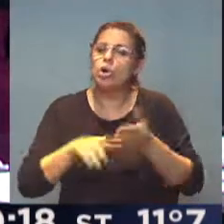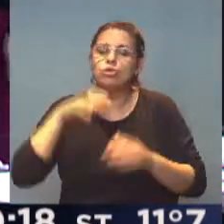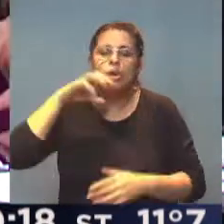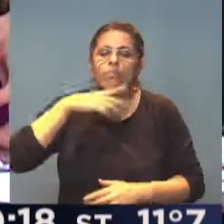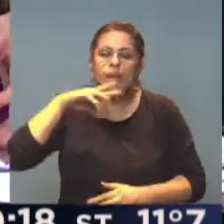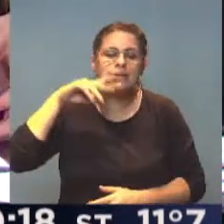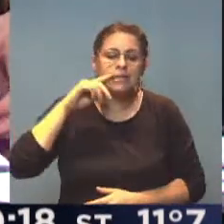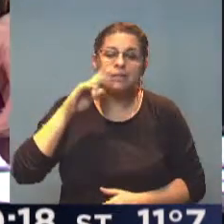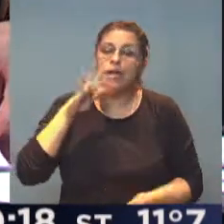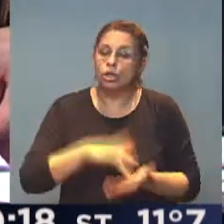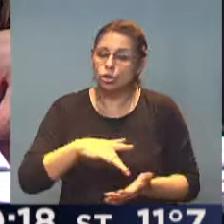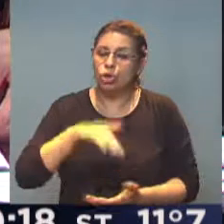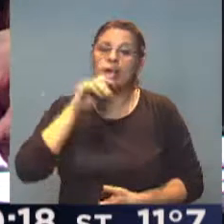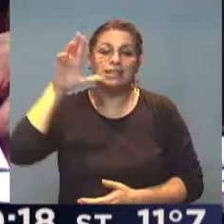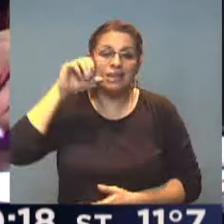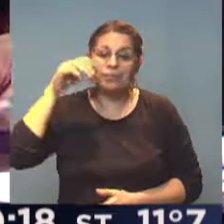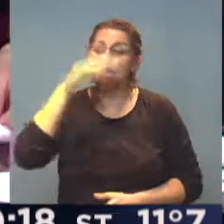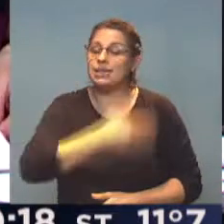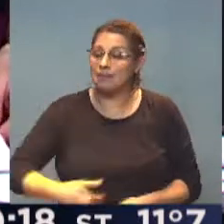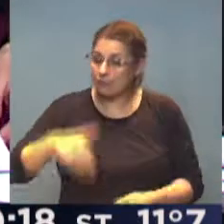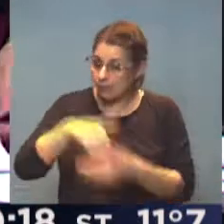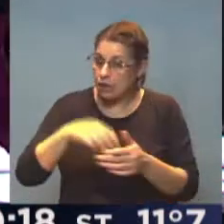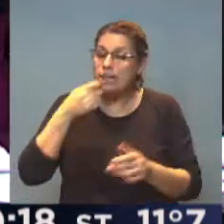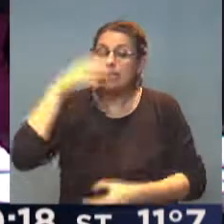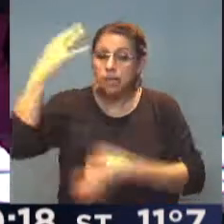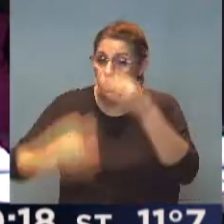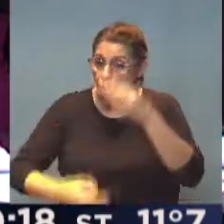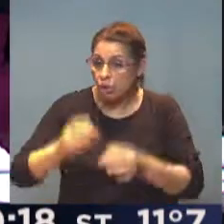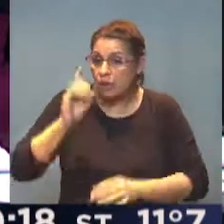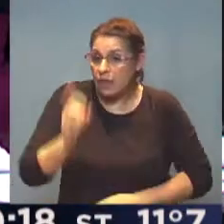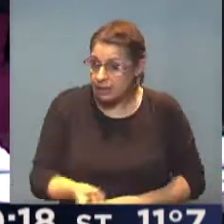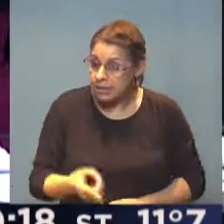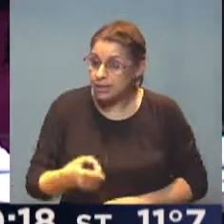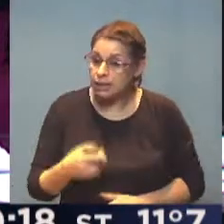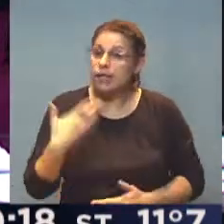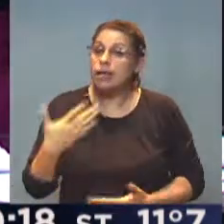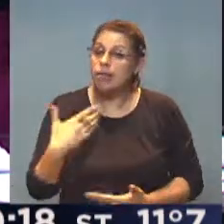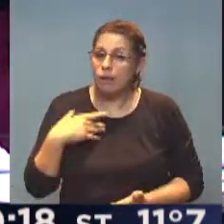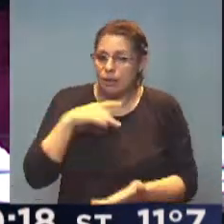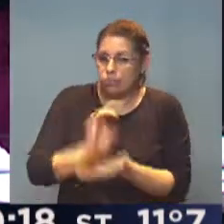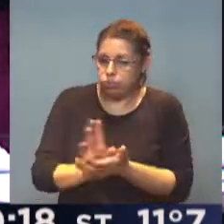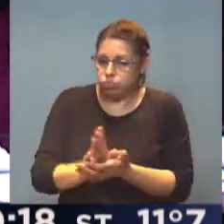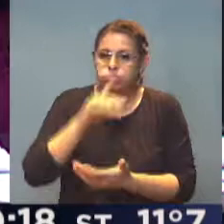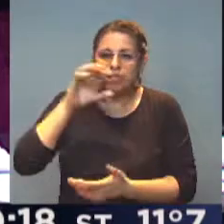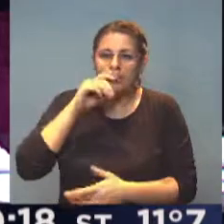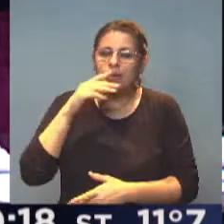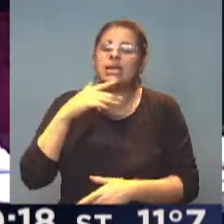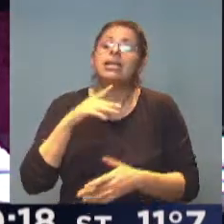pesa sobre el presidente interino y que si la Corte finalmente decide aplicar podría alejarlo del cargo durante